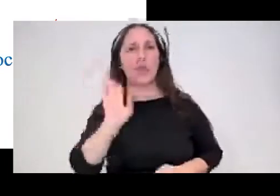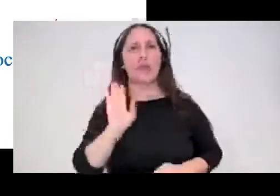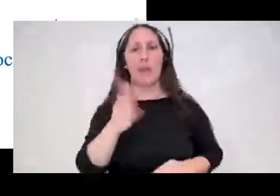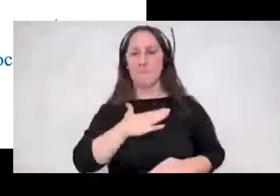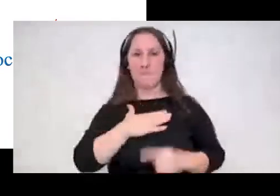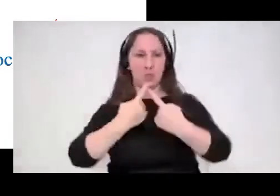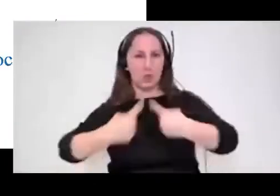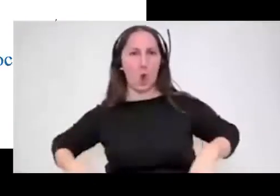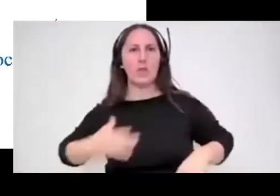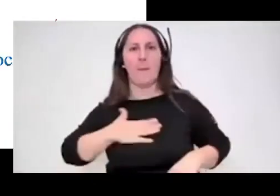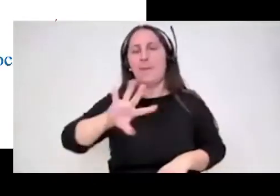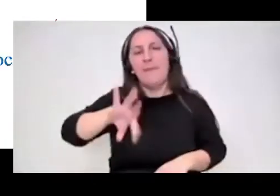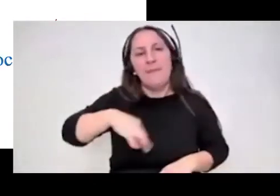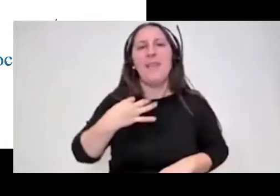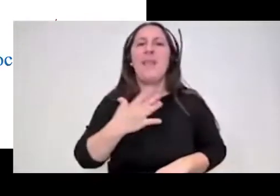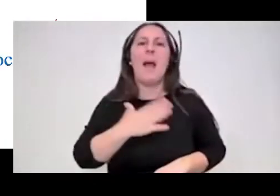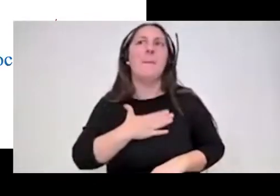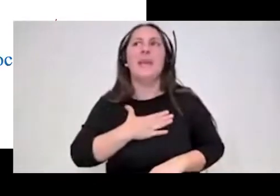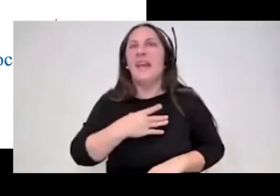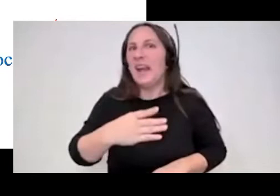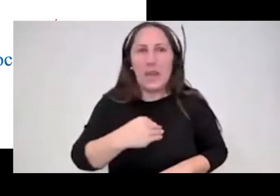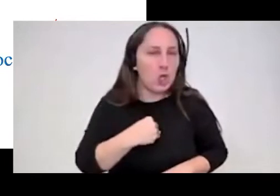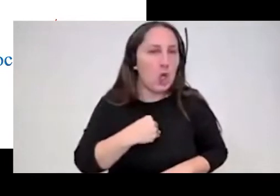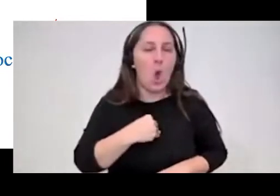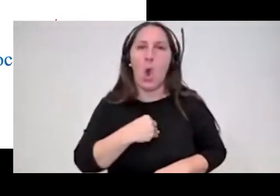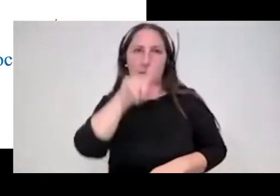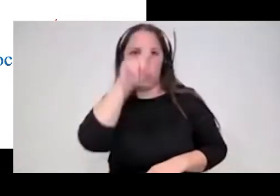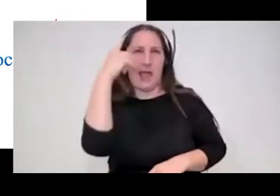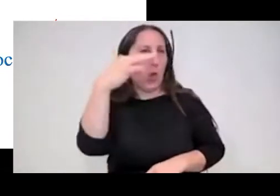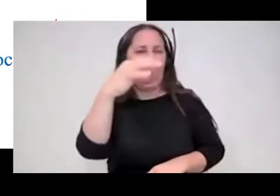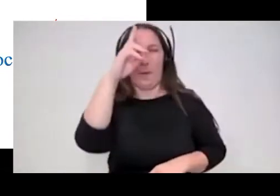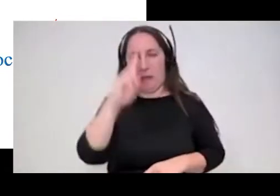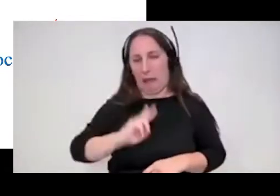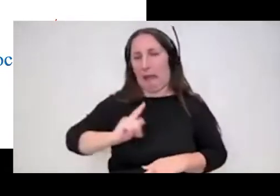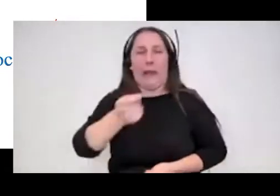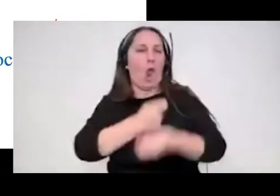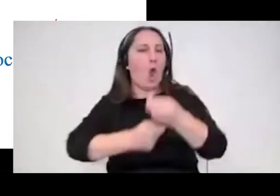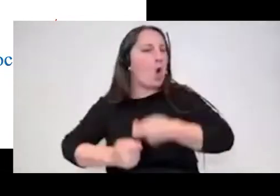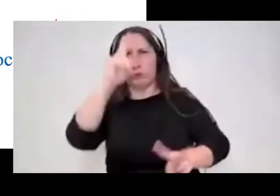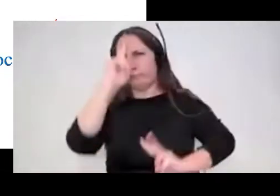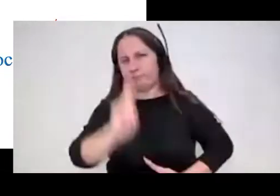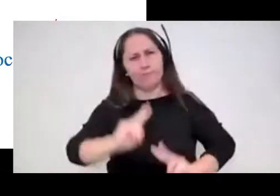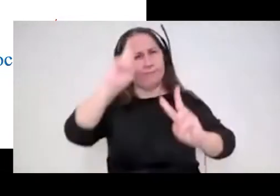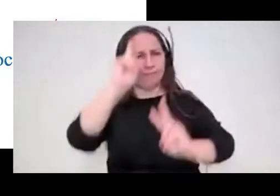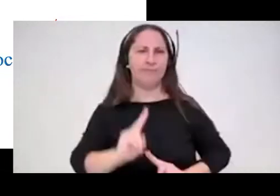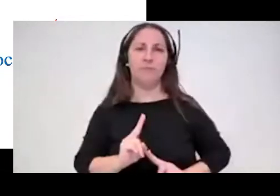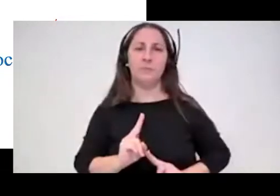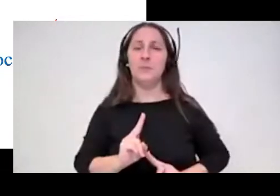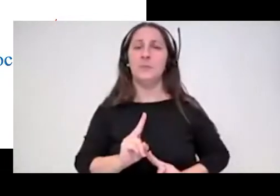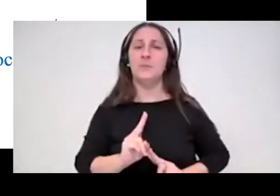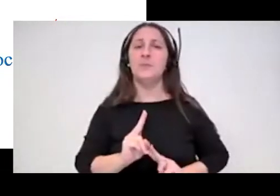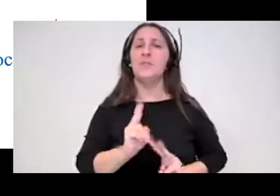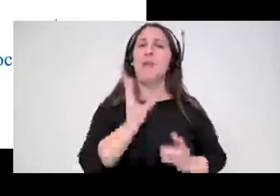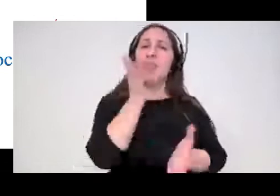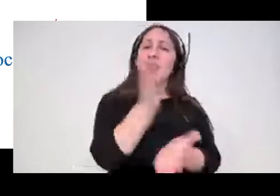vida, mi religión, mis negocios. En el caso de los derechos sociales,